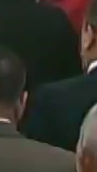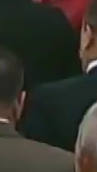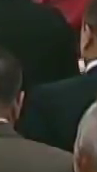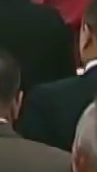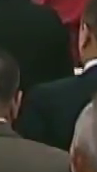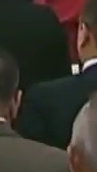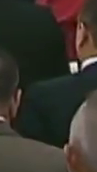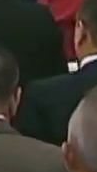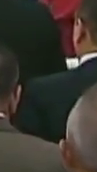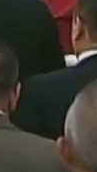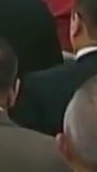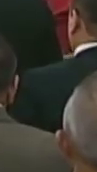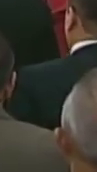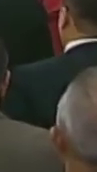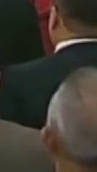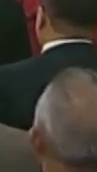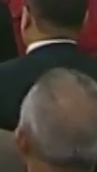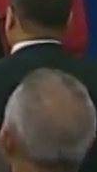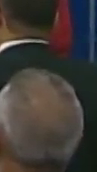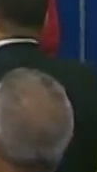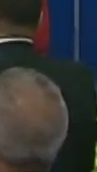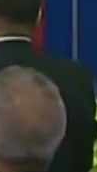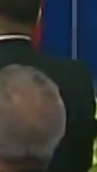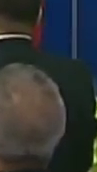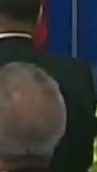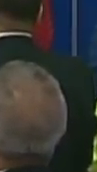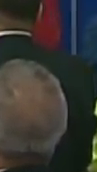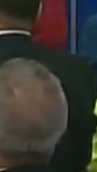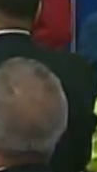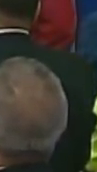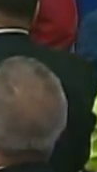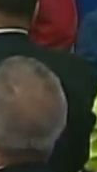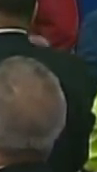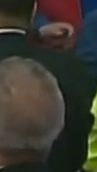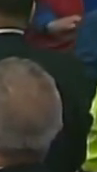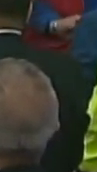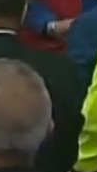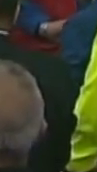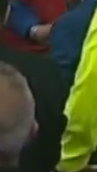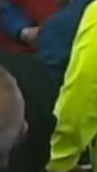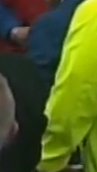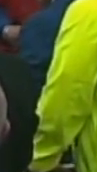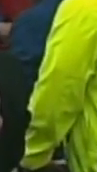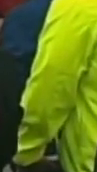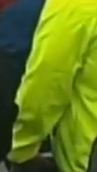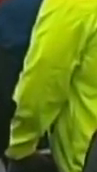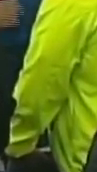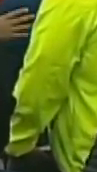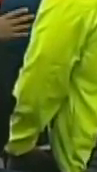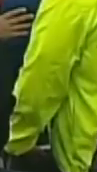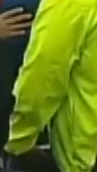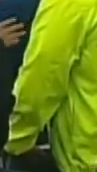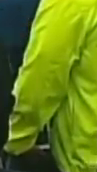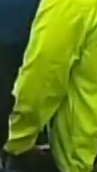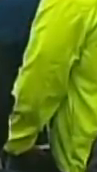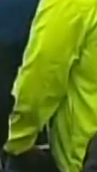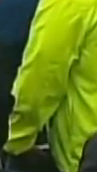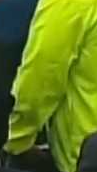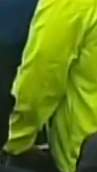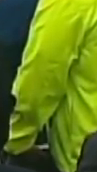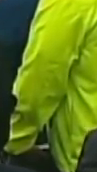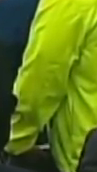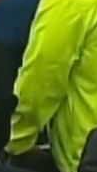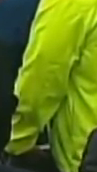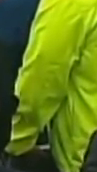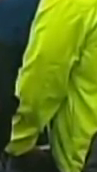el primer mandatario nacional se dirige a la nación para llevar adelante una agenda de trabajo con los gobernadores alcaldes alcaldes